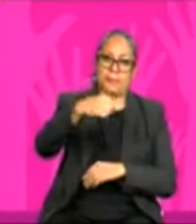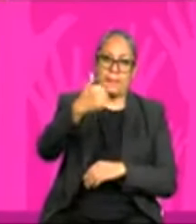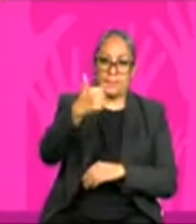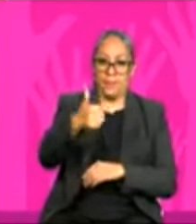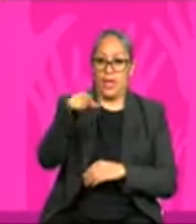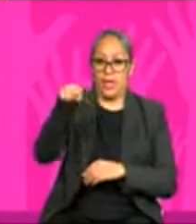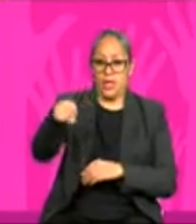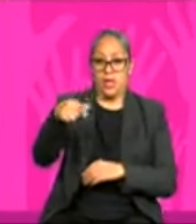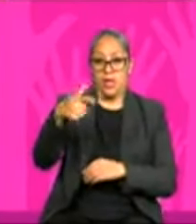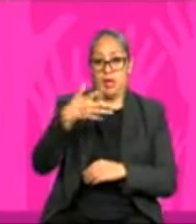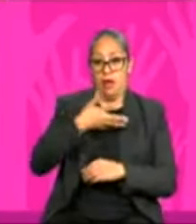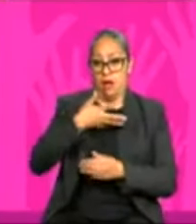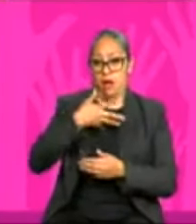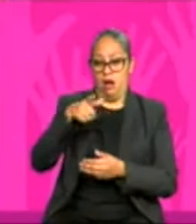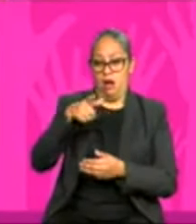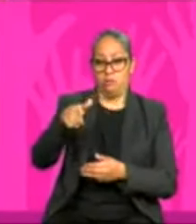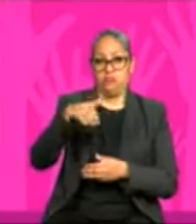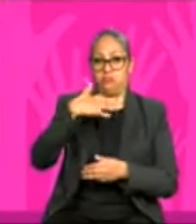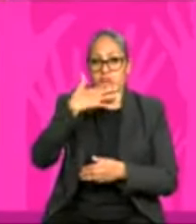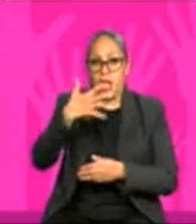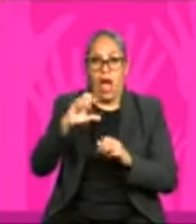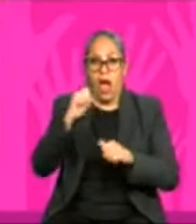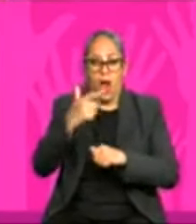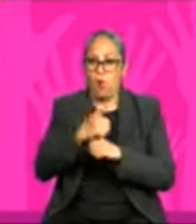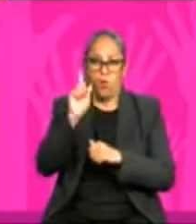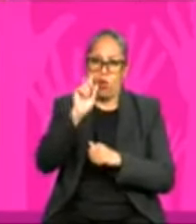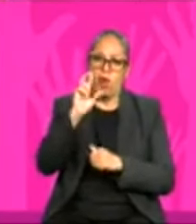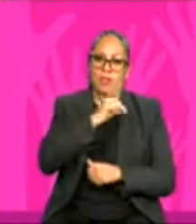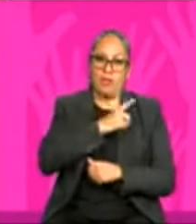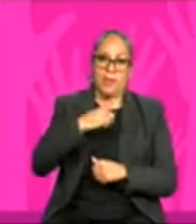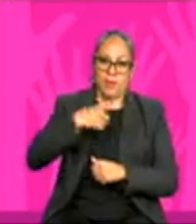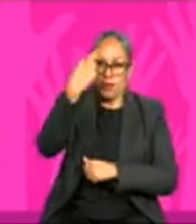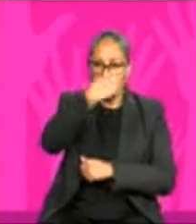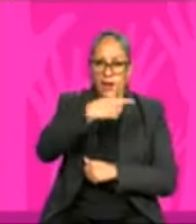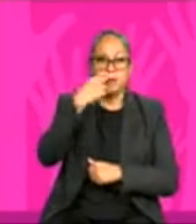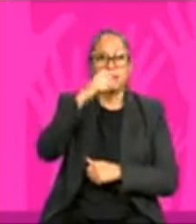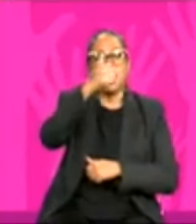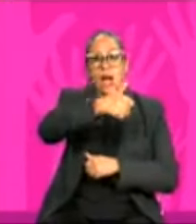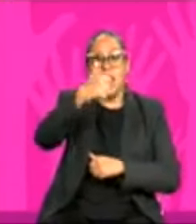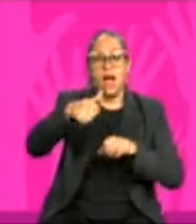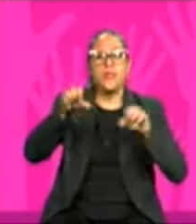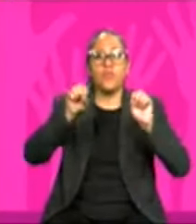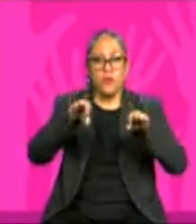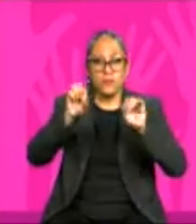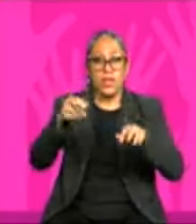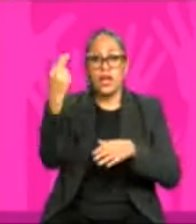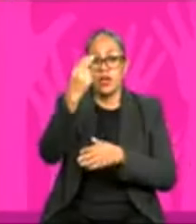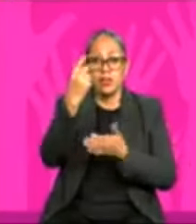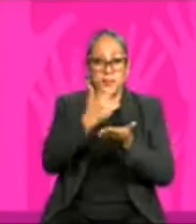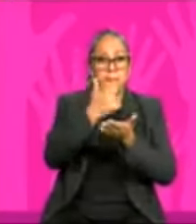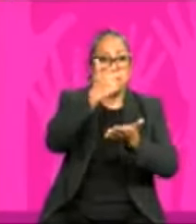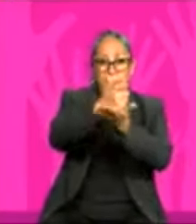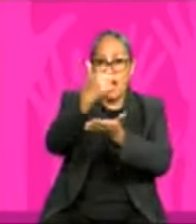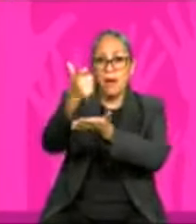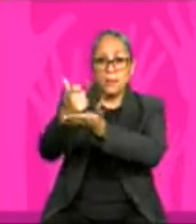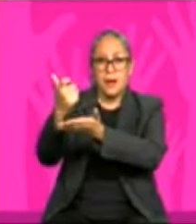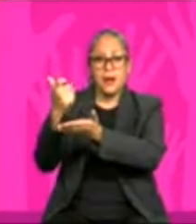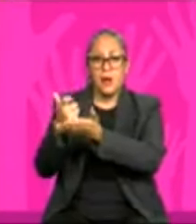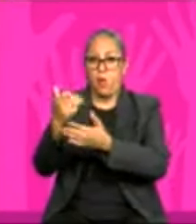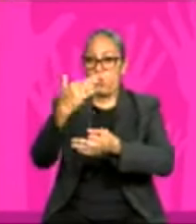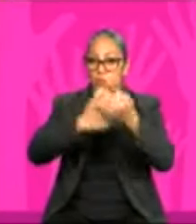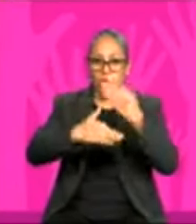van a recibir impunidad. Revisaremos peso por peso y oficina por oficina y pagarán todos aquellos que han defraudado